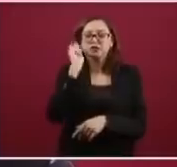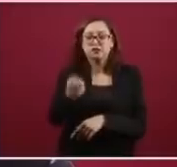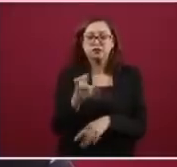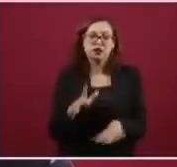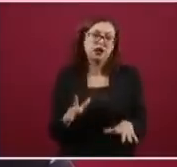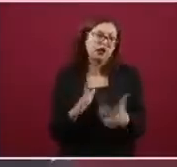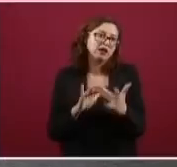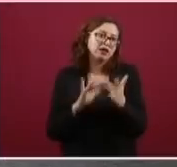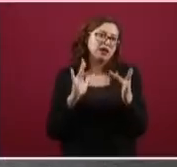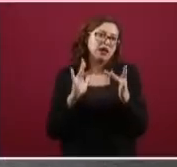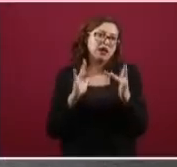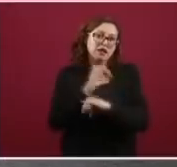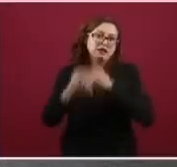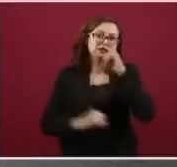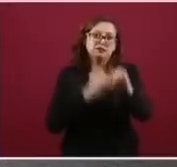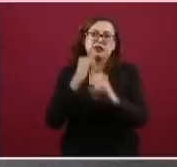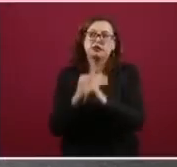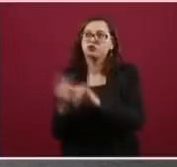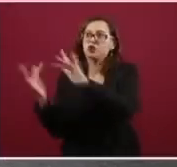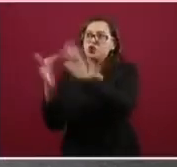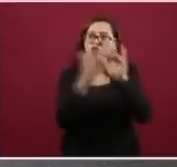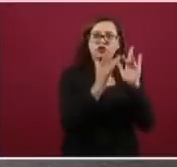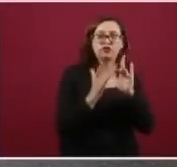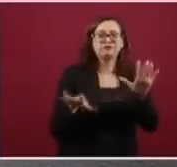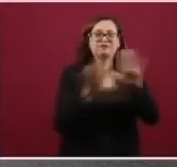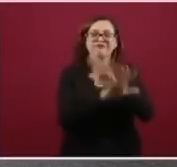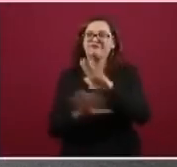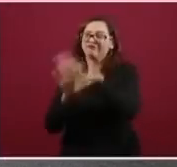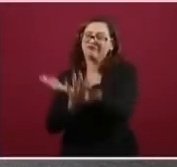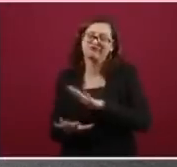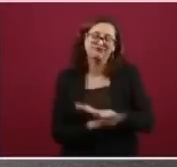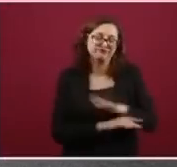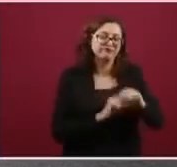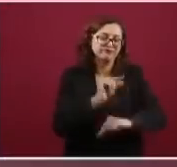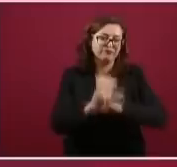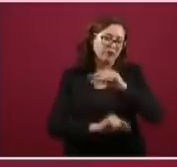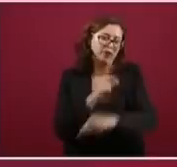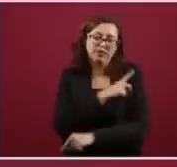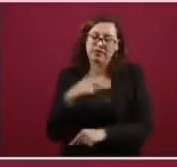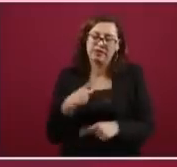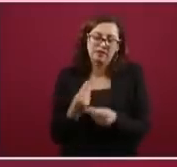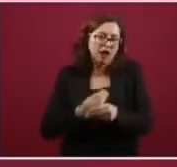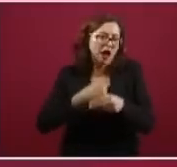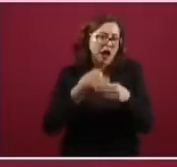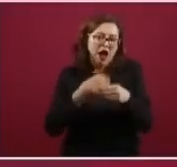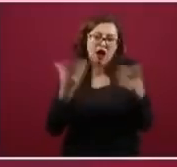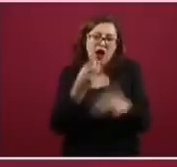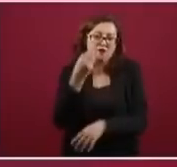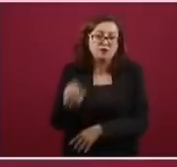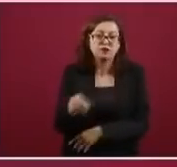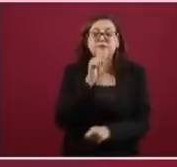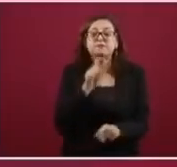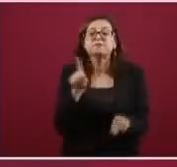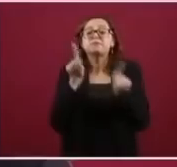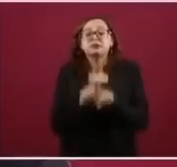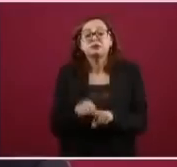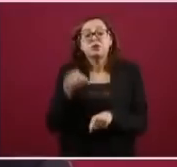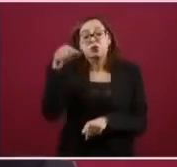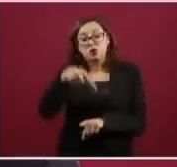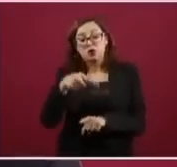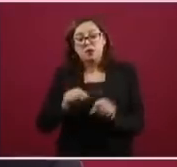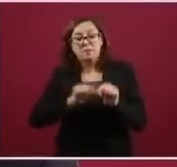cadenas internacionales de valor uno de los posibles destinos en esa reconfiguración es méxico hacer el país vestido de